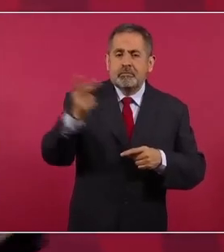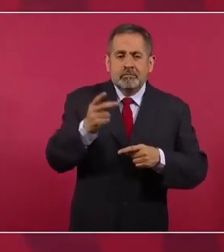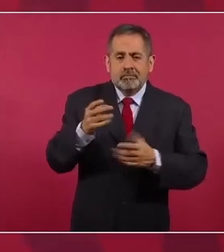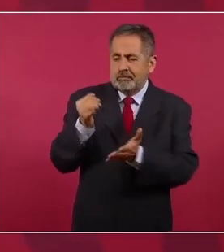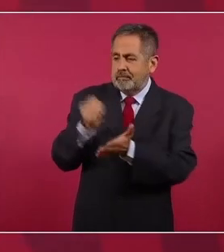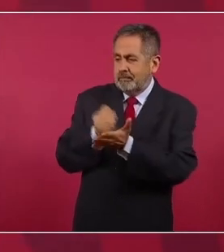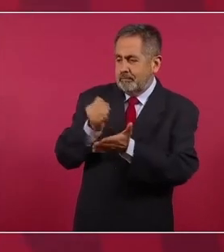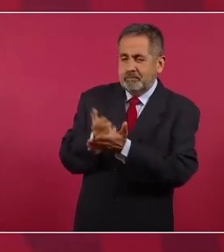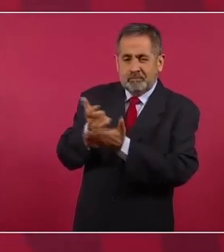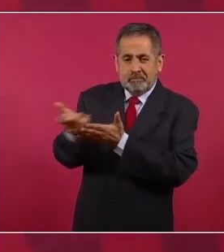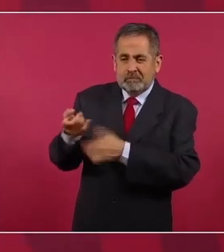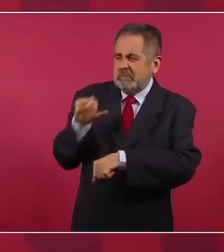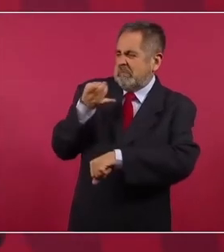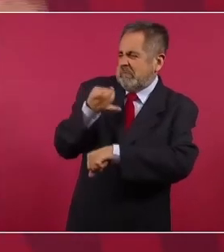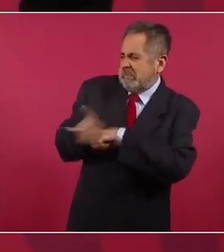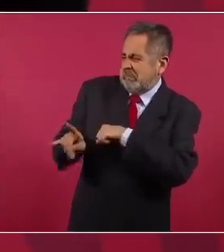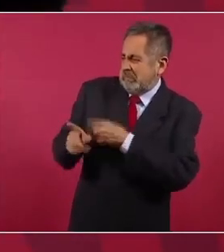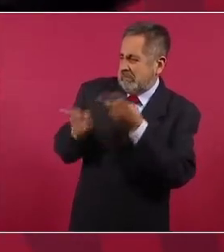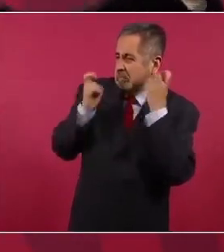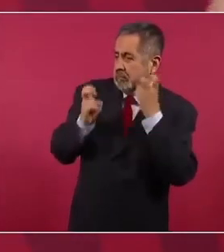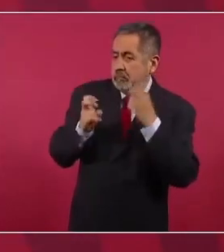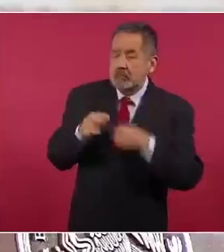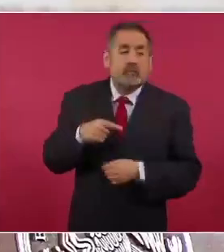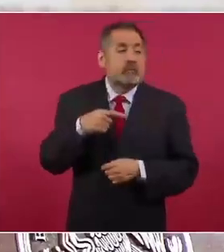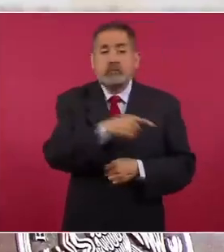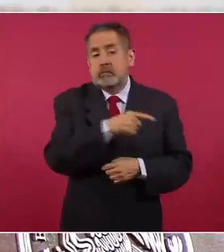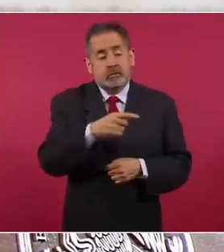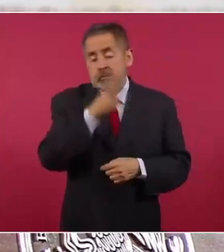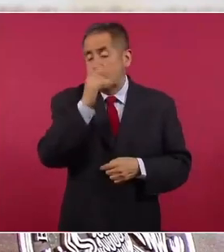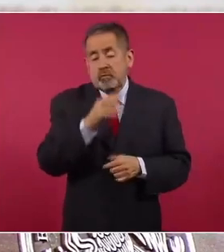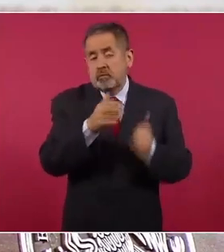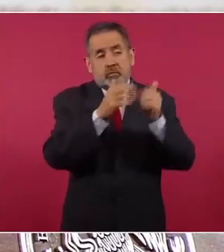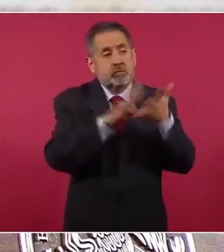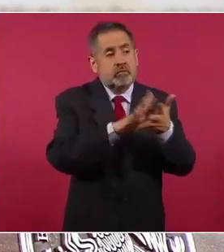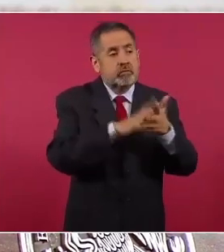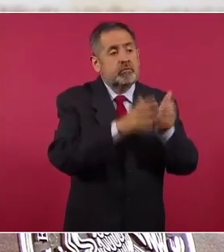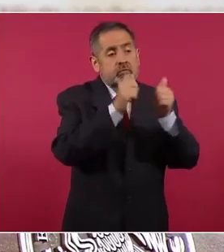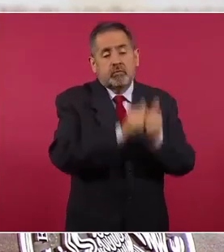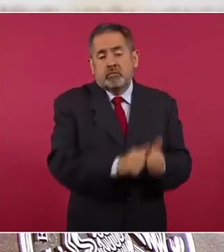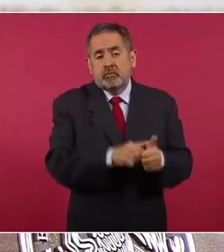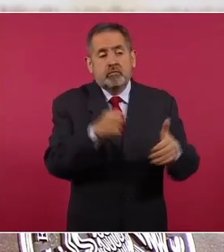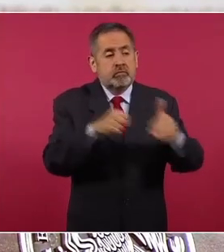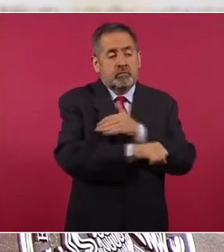fiscales. ¿Cómo van a estar protegiendo a factureros